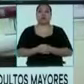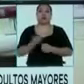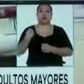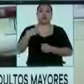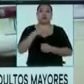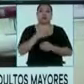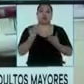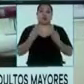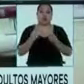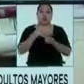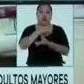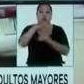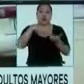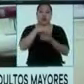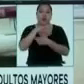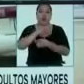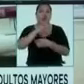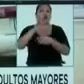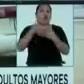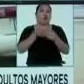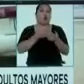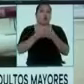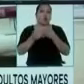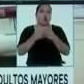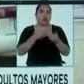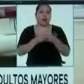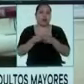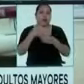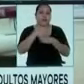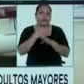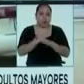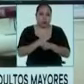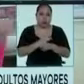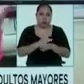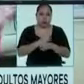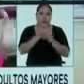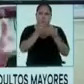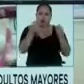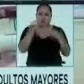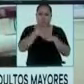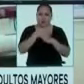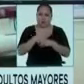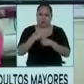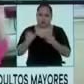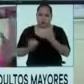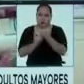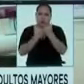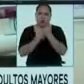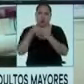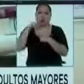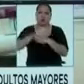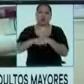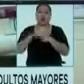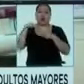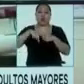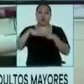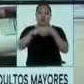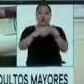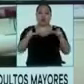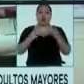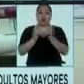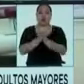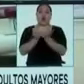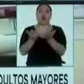el punto? Prometieron 15 millones. En una sola entrevista, 10 millones. Ahora hablan de 5 a